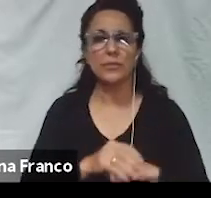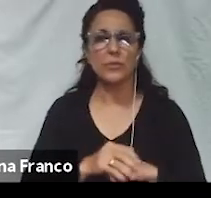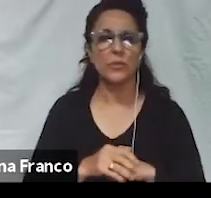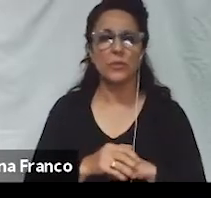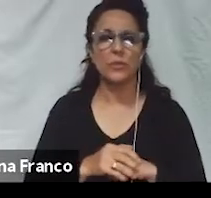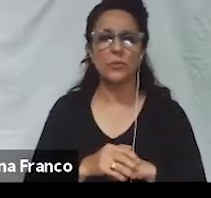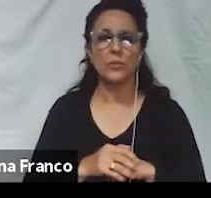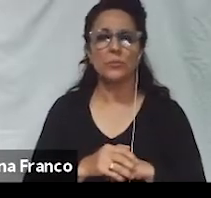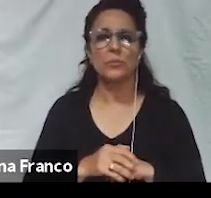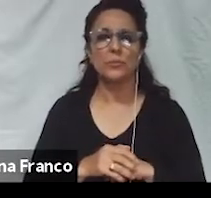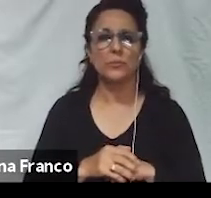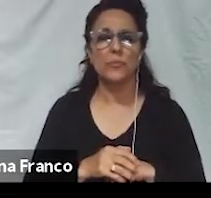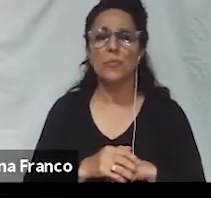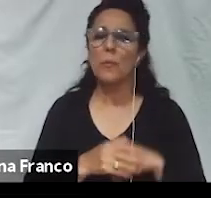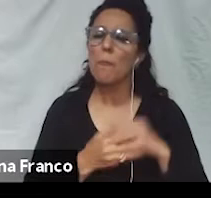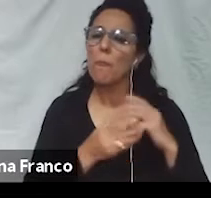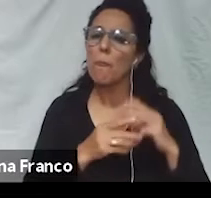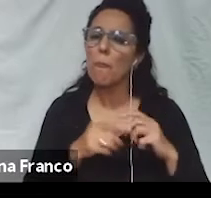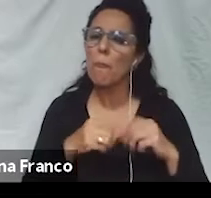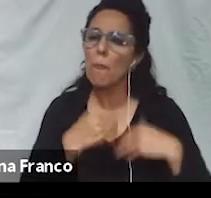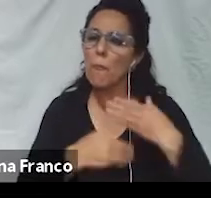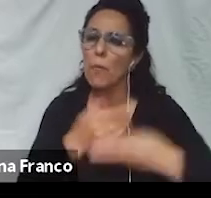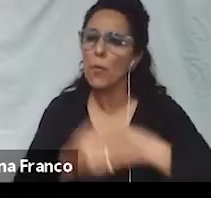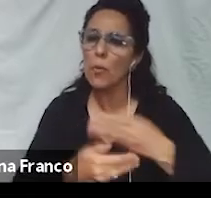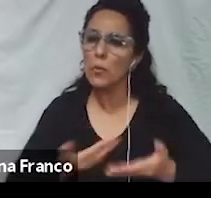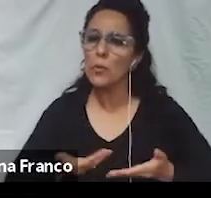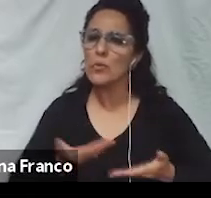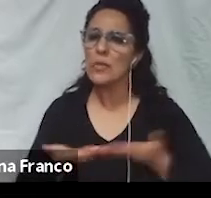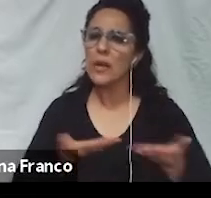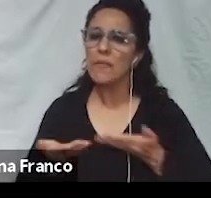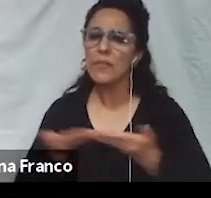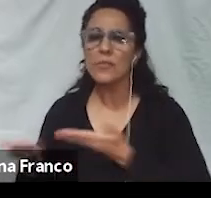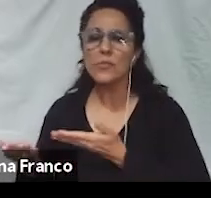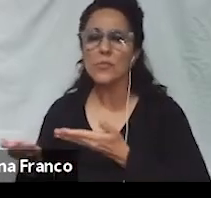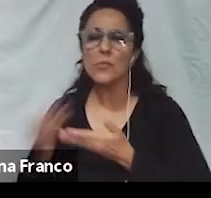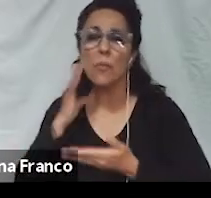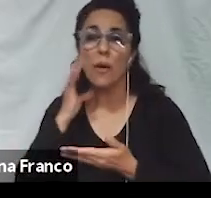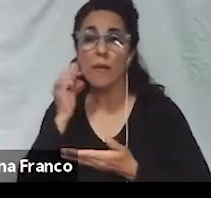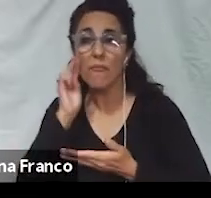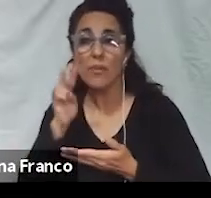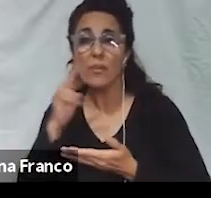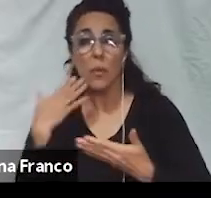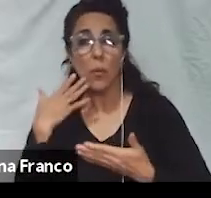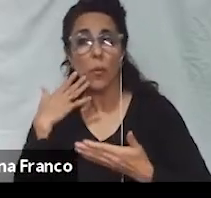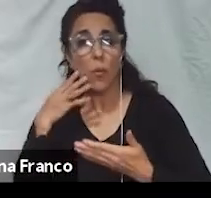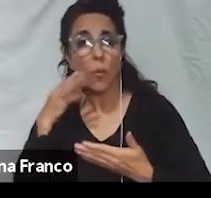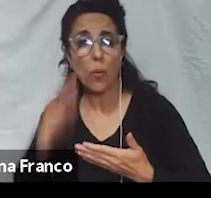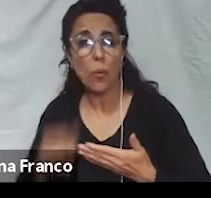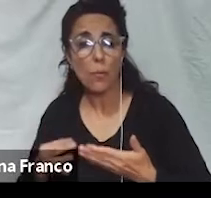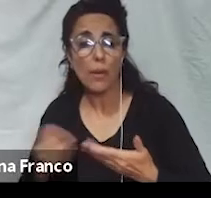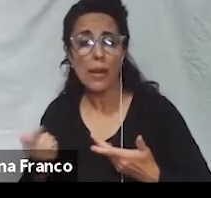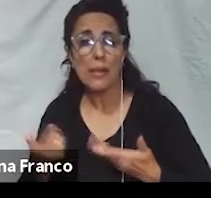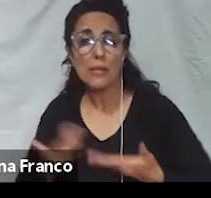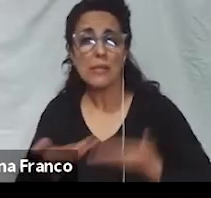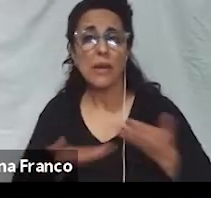algún hardware, algún producto, servicio, para ver si cumple con determinadas características. Puede